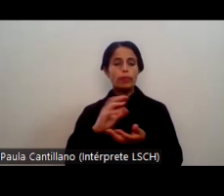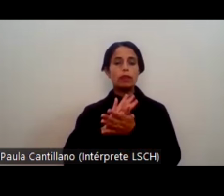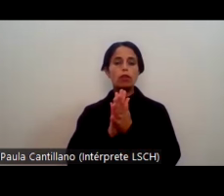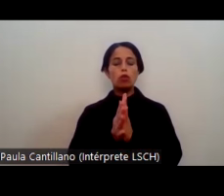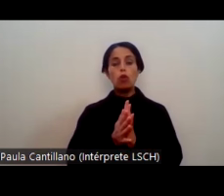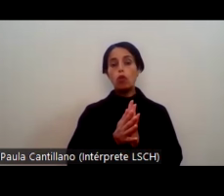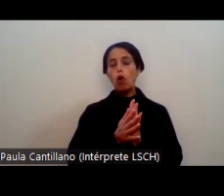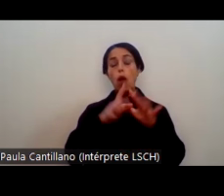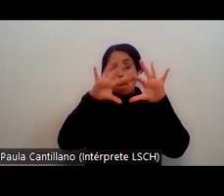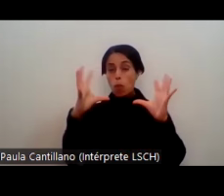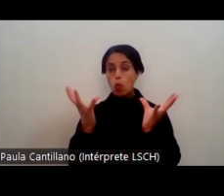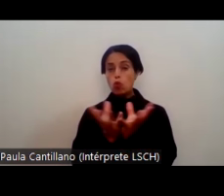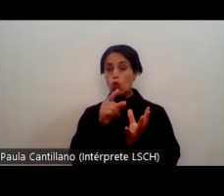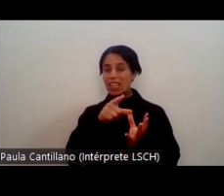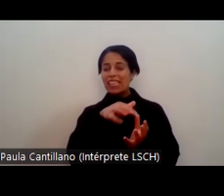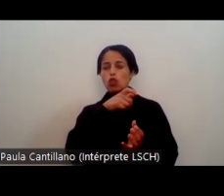Atacama.